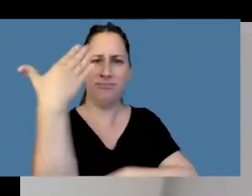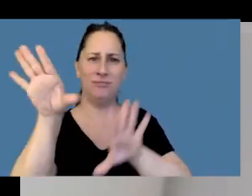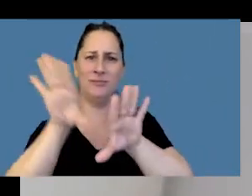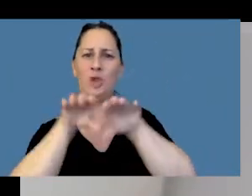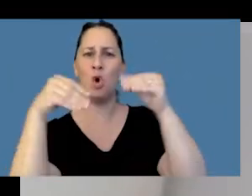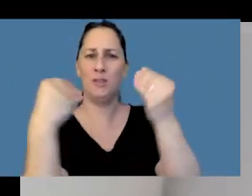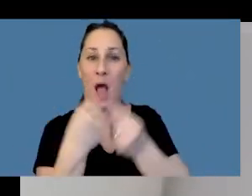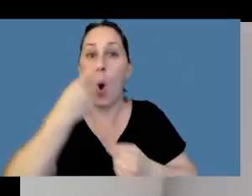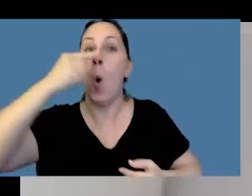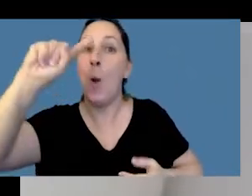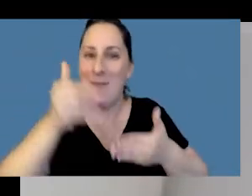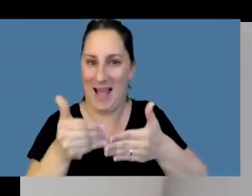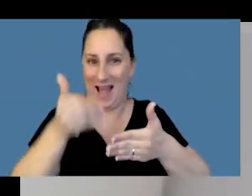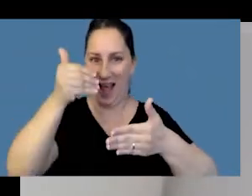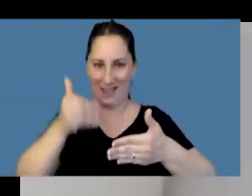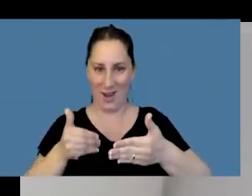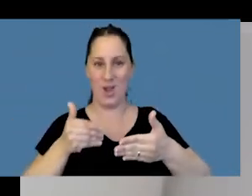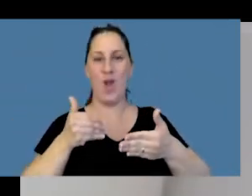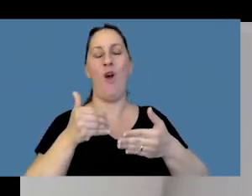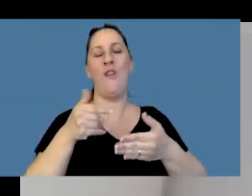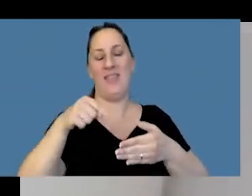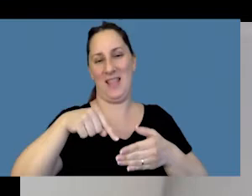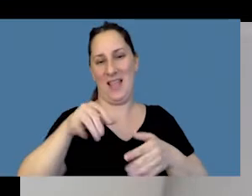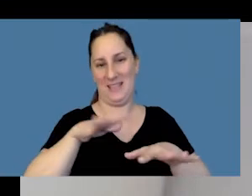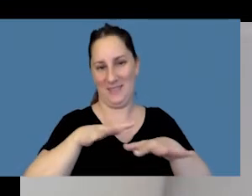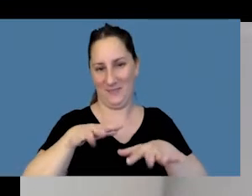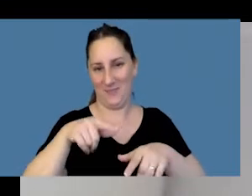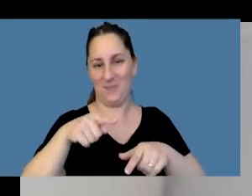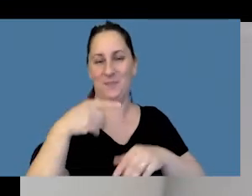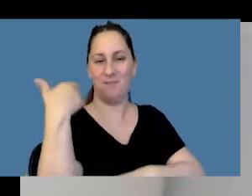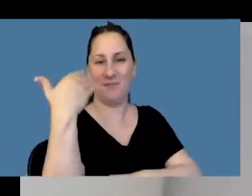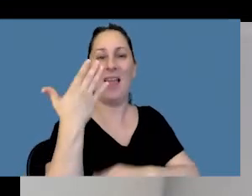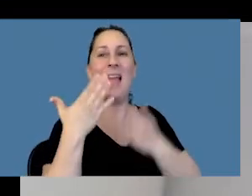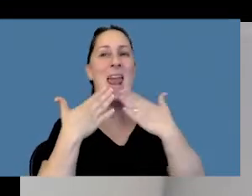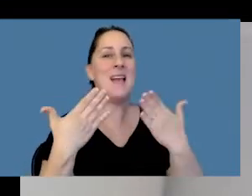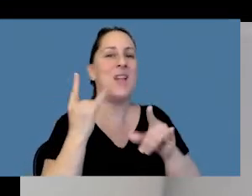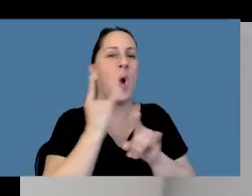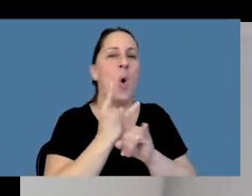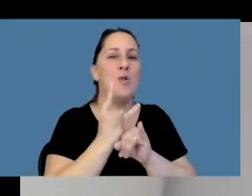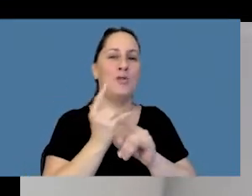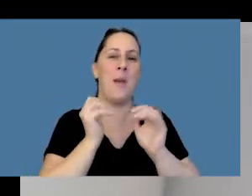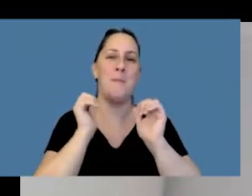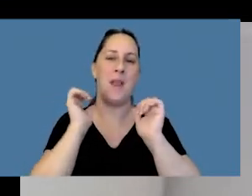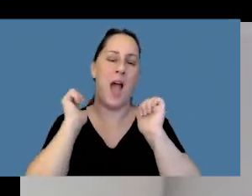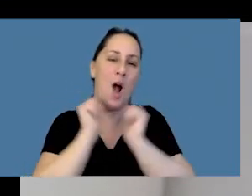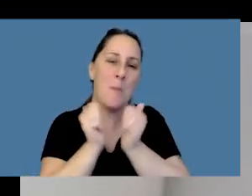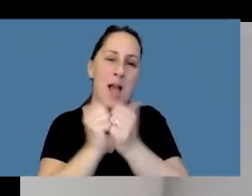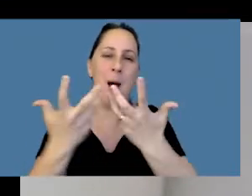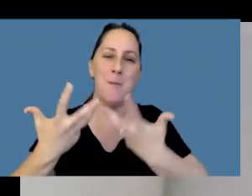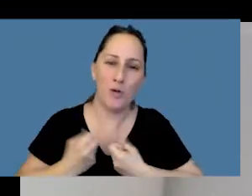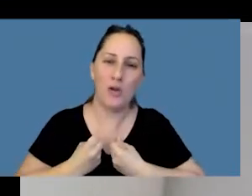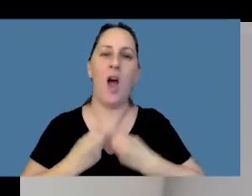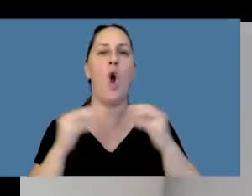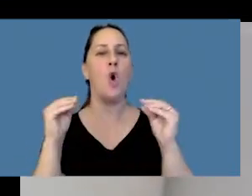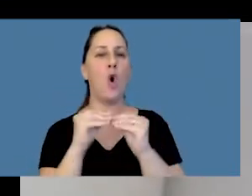este ciclo tan hermoso. Quería agradecerles como siempre que nos acompañen, agradecerles a nuestra compañera,